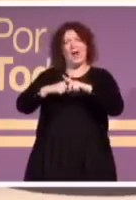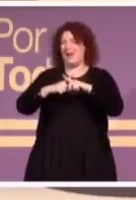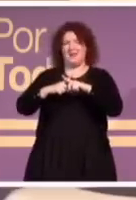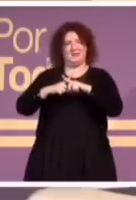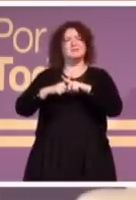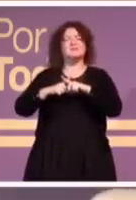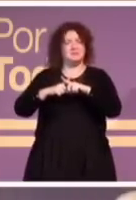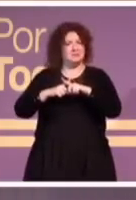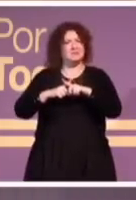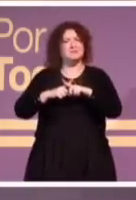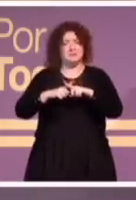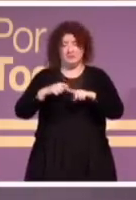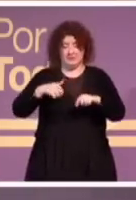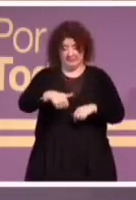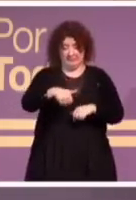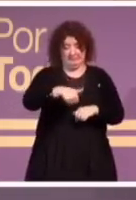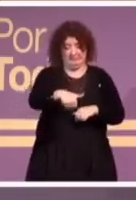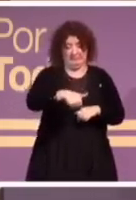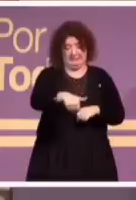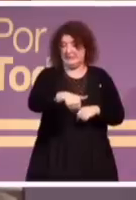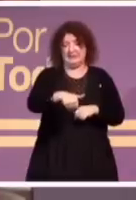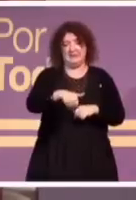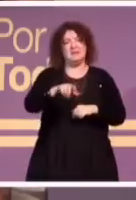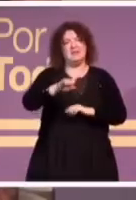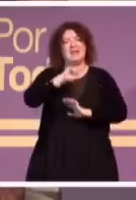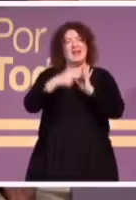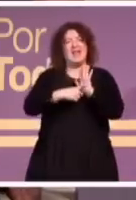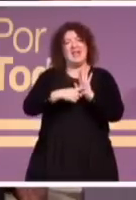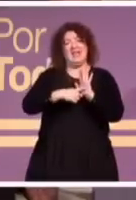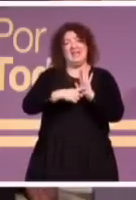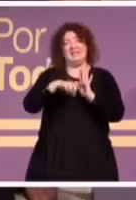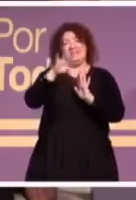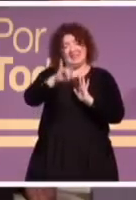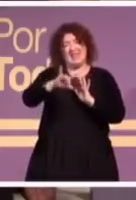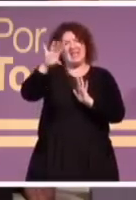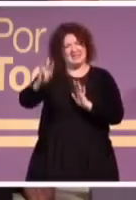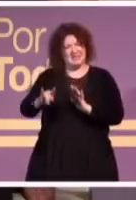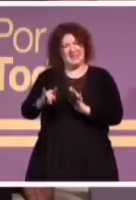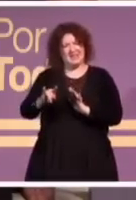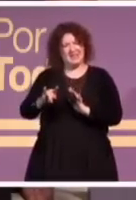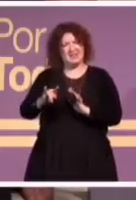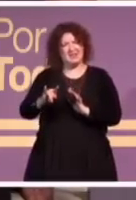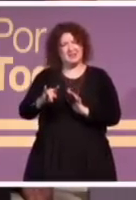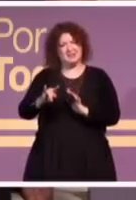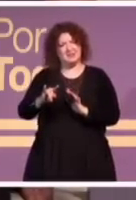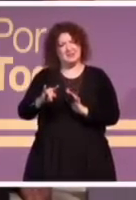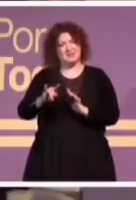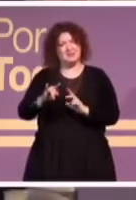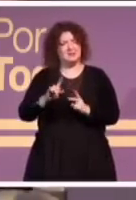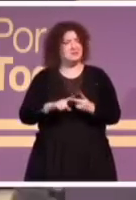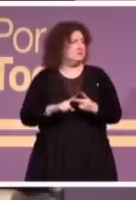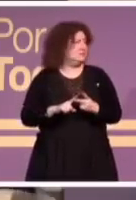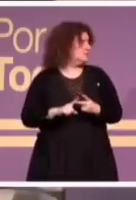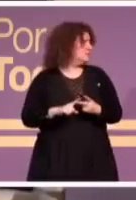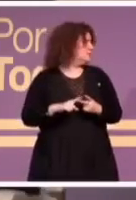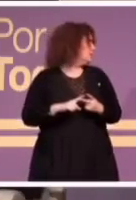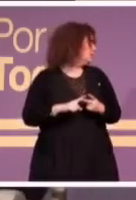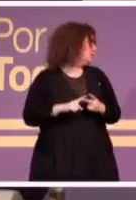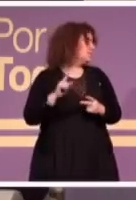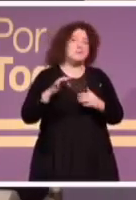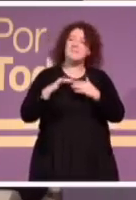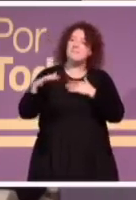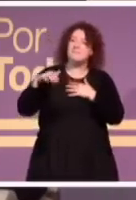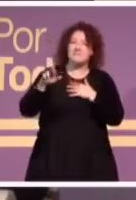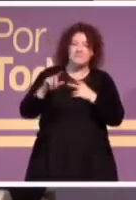a terminar esta legislatura con una ley solo sí es sí, pero también, querida Mar,